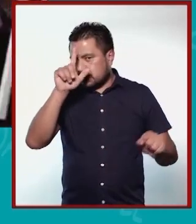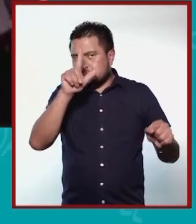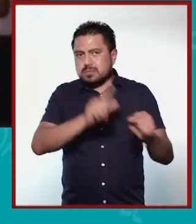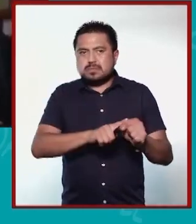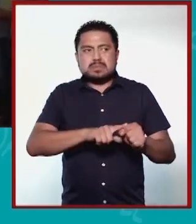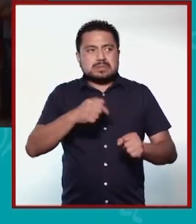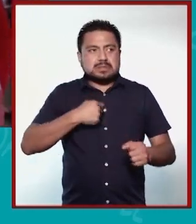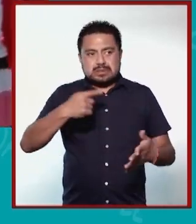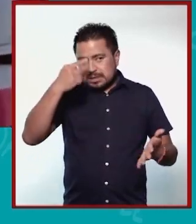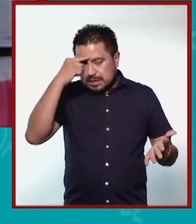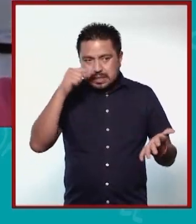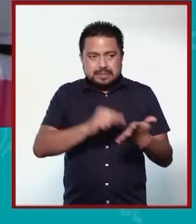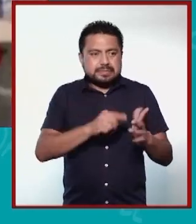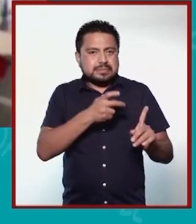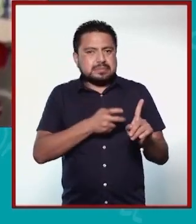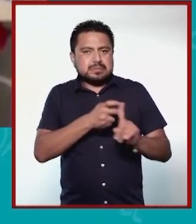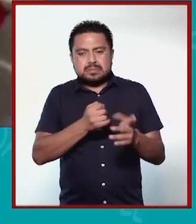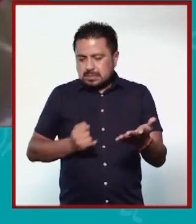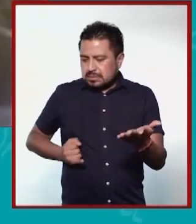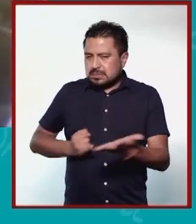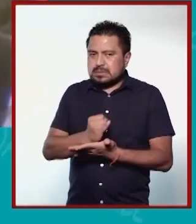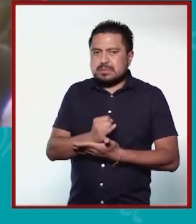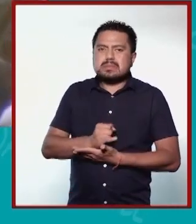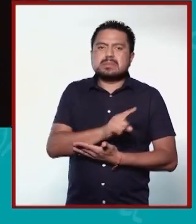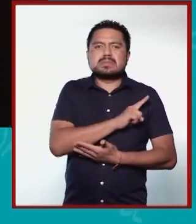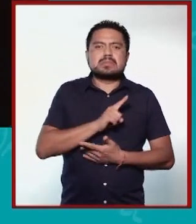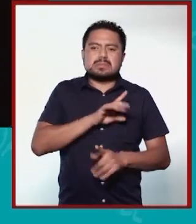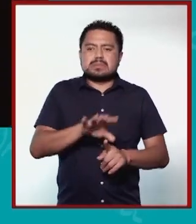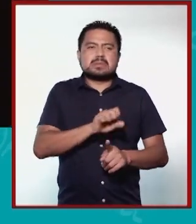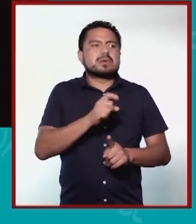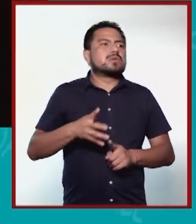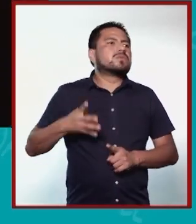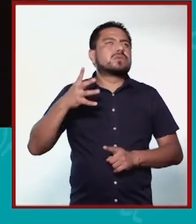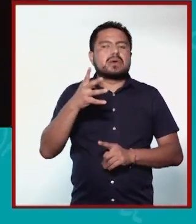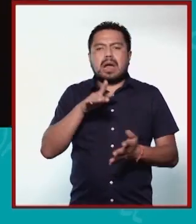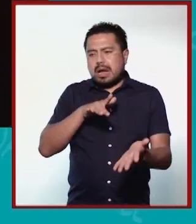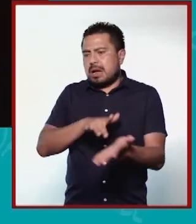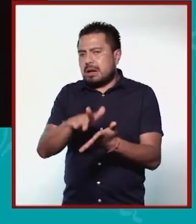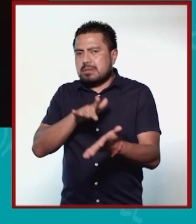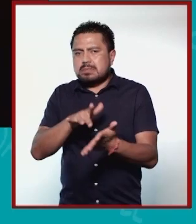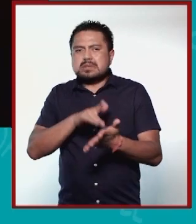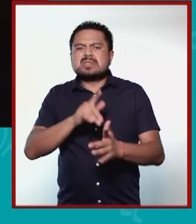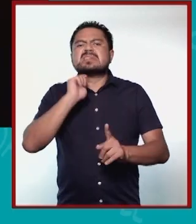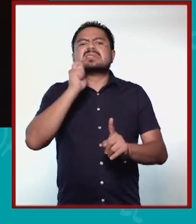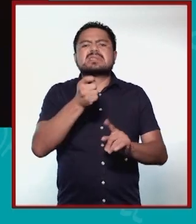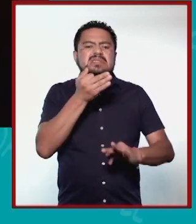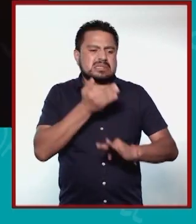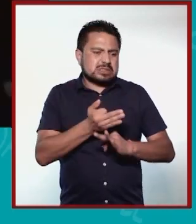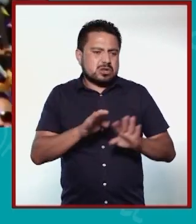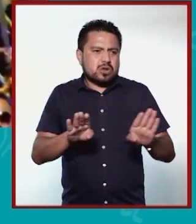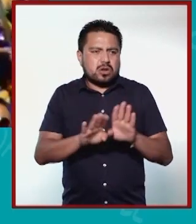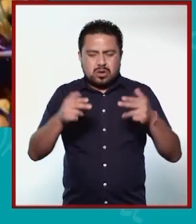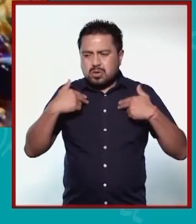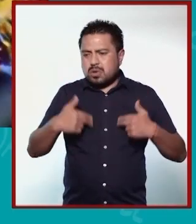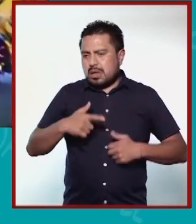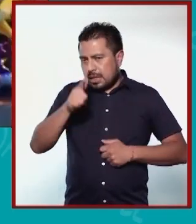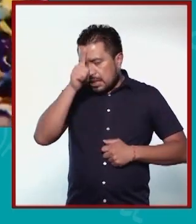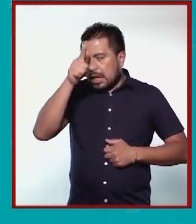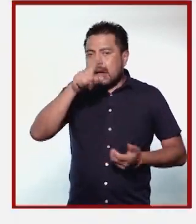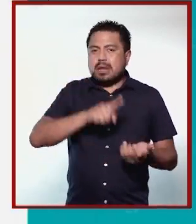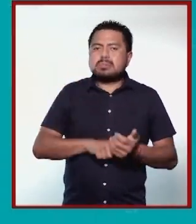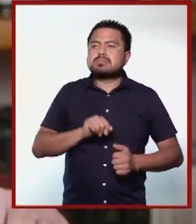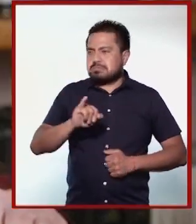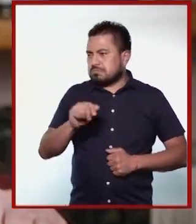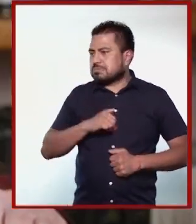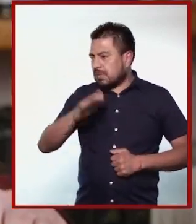Y creo que es de las decisiones que tenemos que tomar en el futuro, apoyar lo que somos como seres espirituales. Sí, estoy muy de